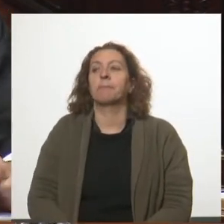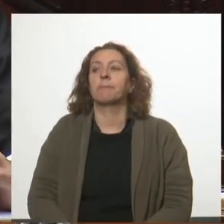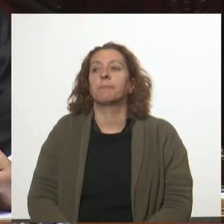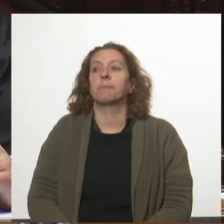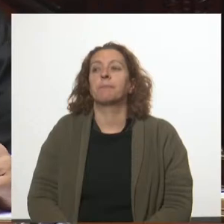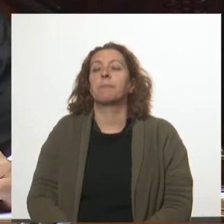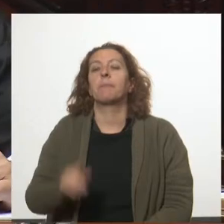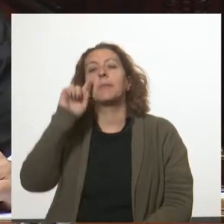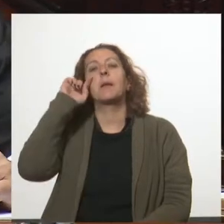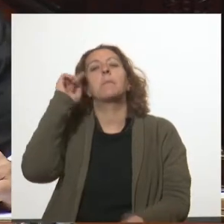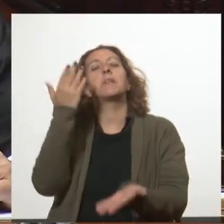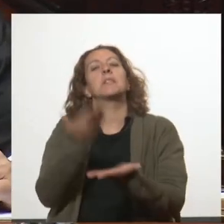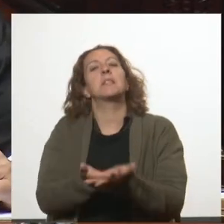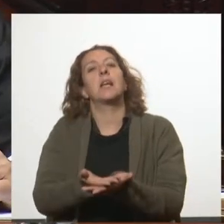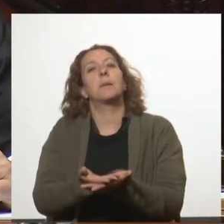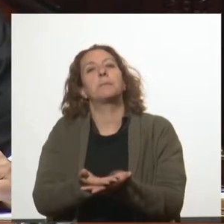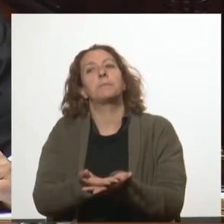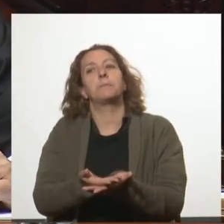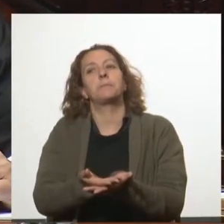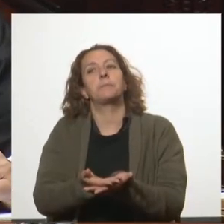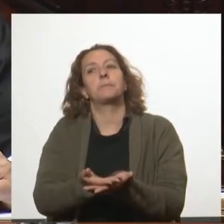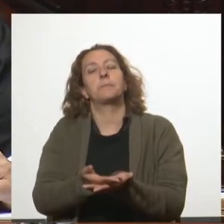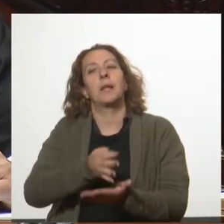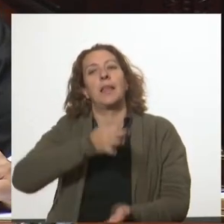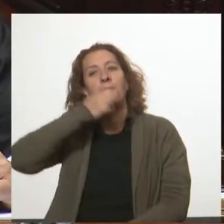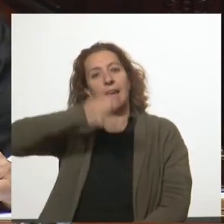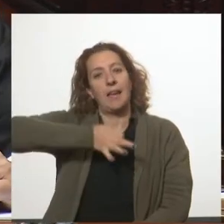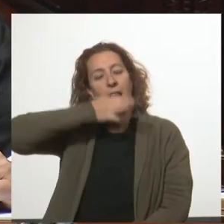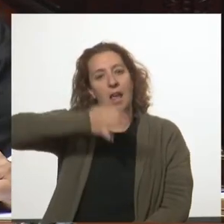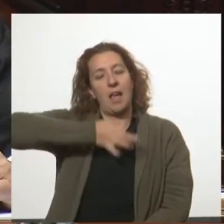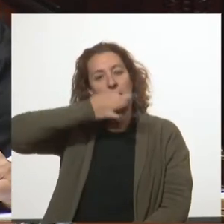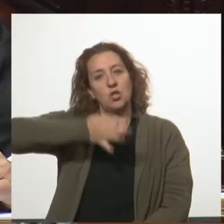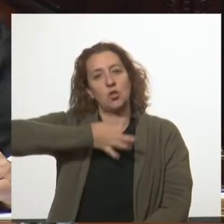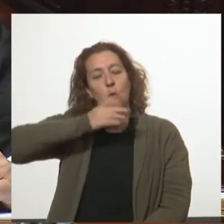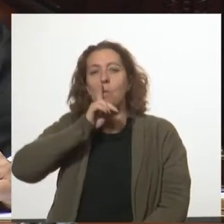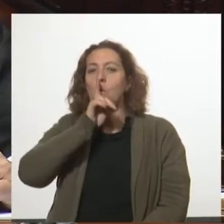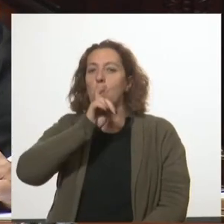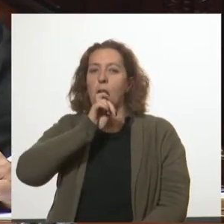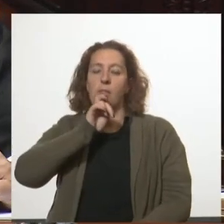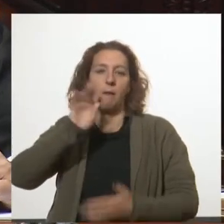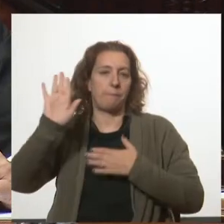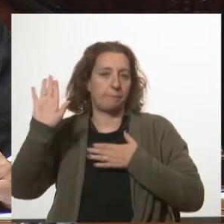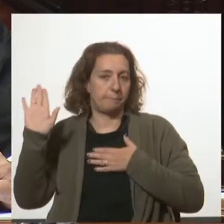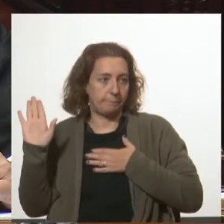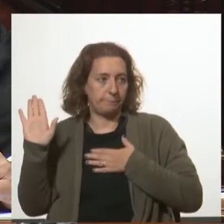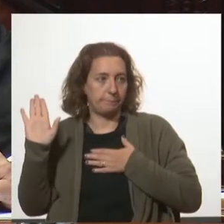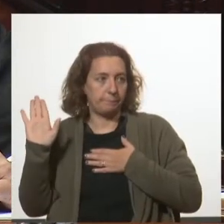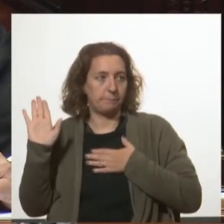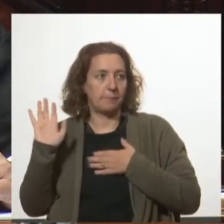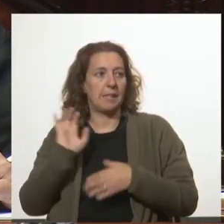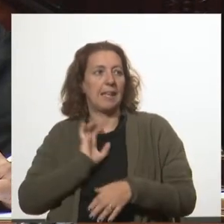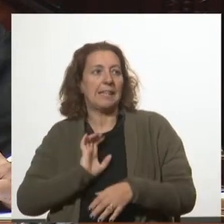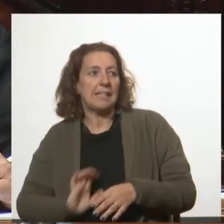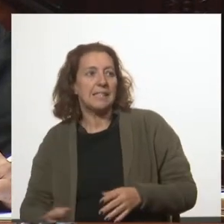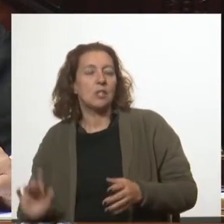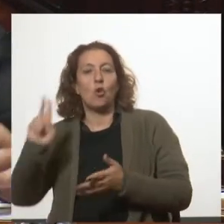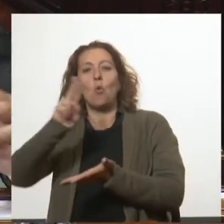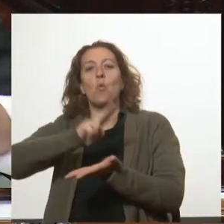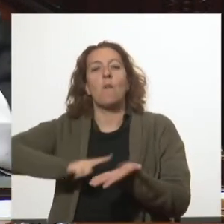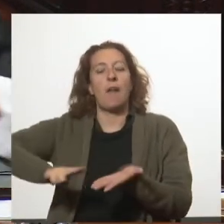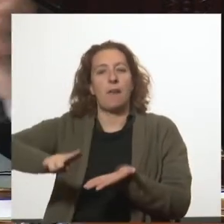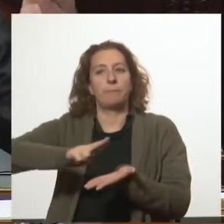es presentar la declaración jurada de caracterización urbana